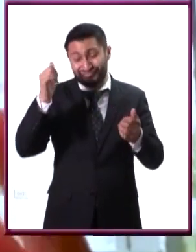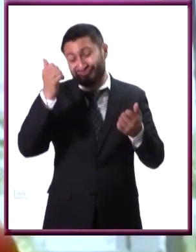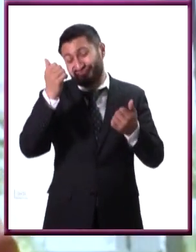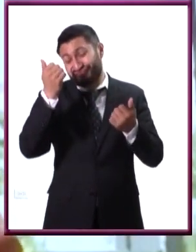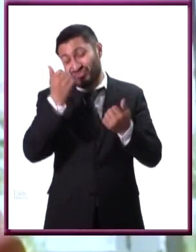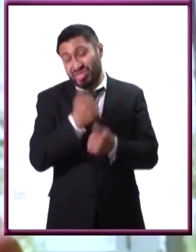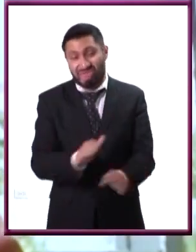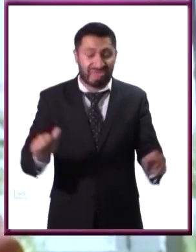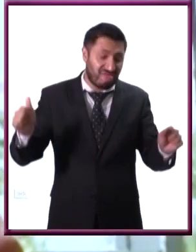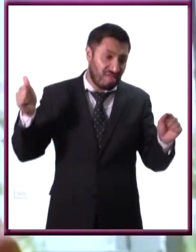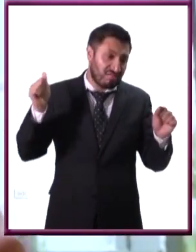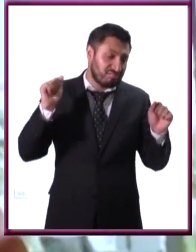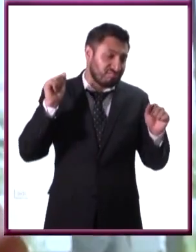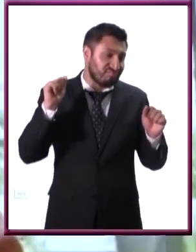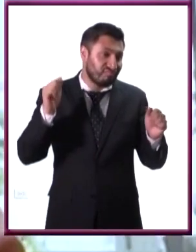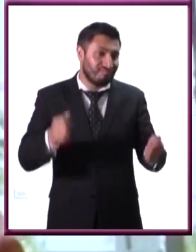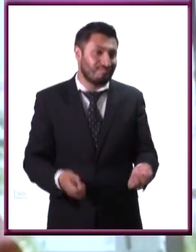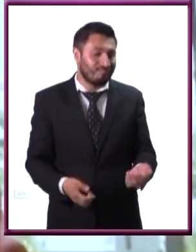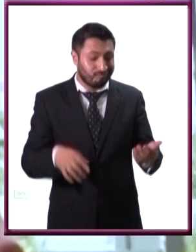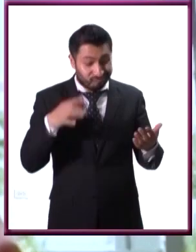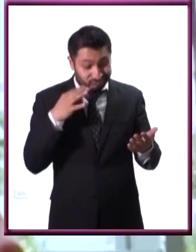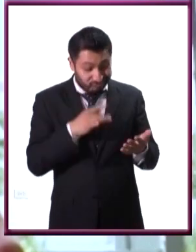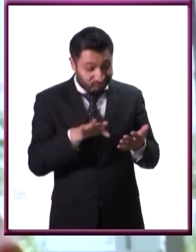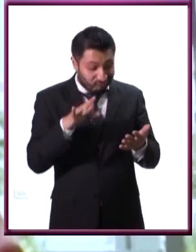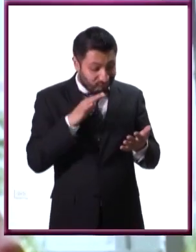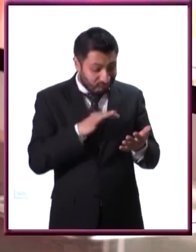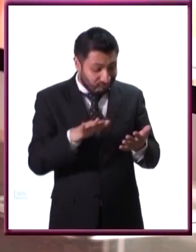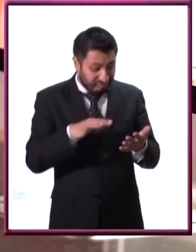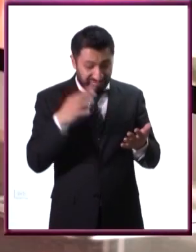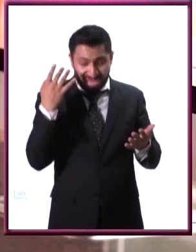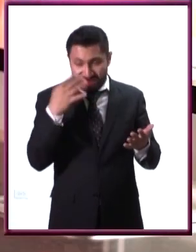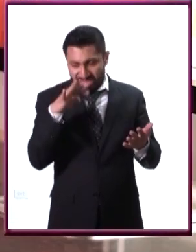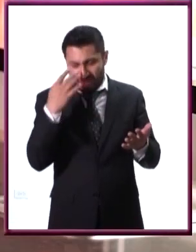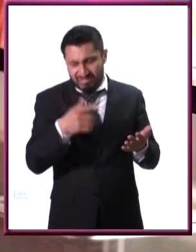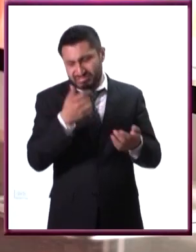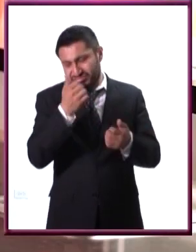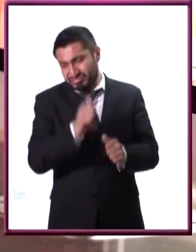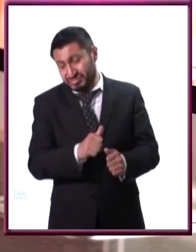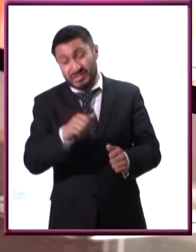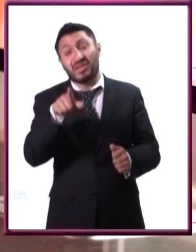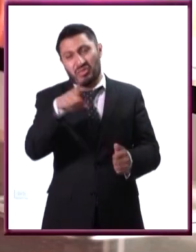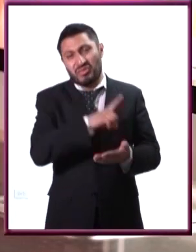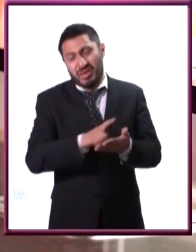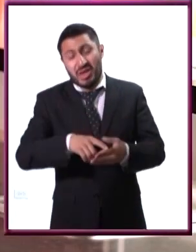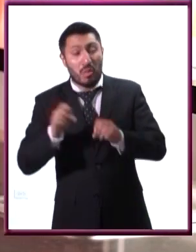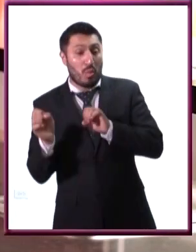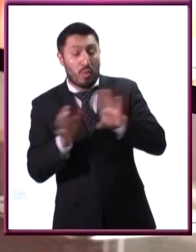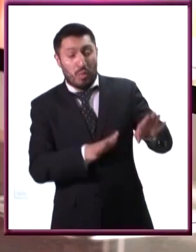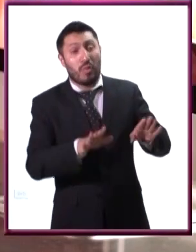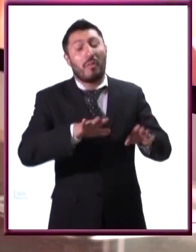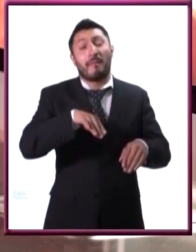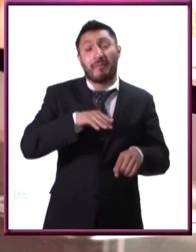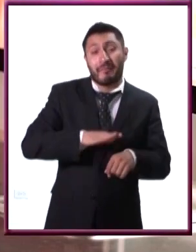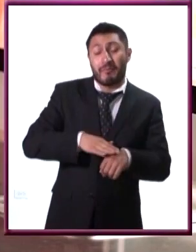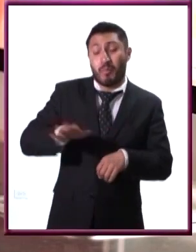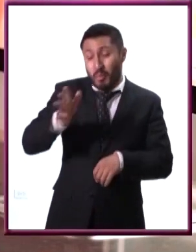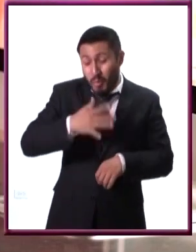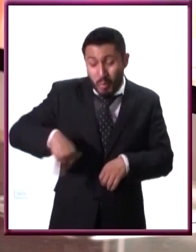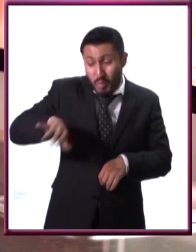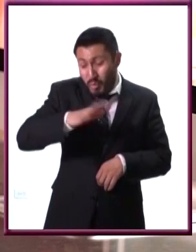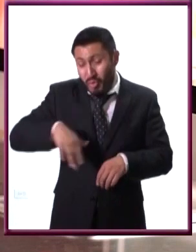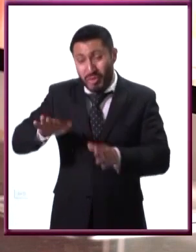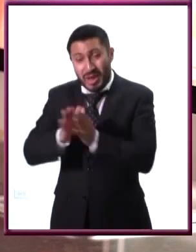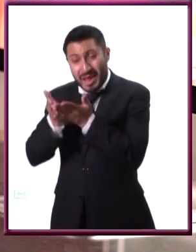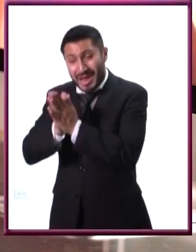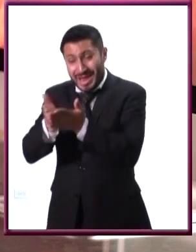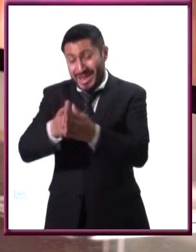una expectativa o no está cumpliendo con esa expectativa que ya teníamos del libro, tenemos todo el derecho de abandonarlo. Y hay muchos más libros, ¿no? La